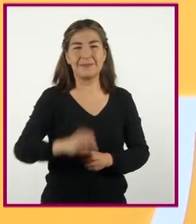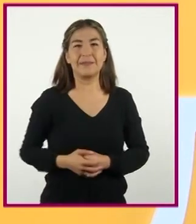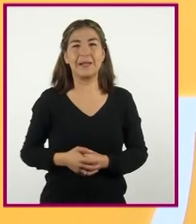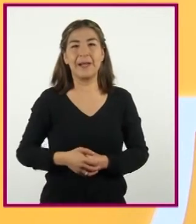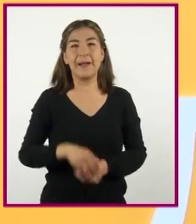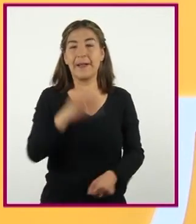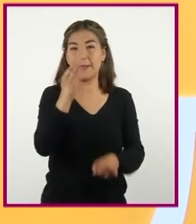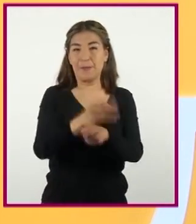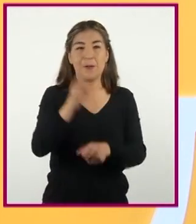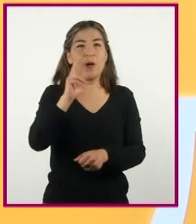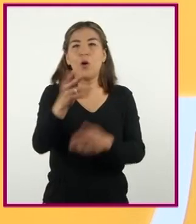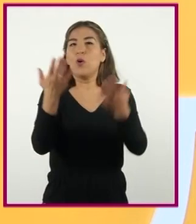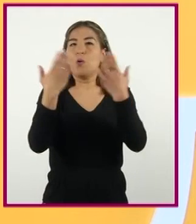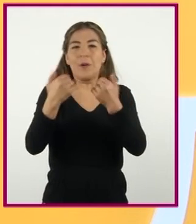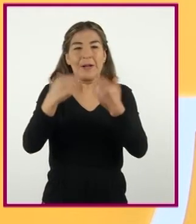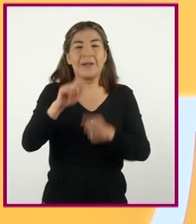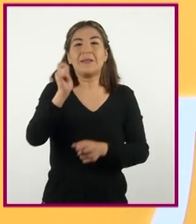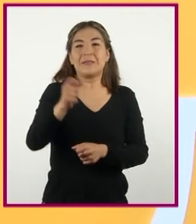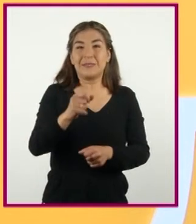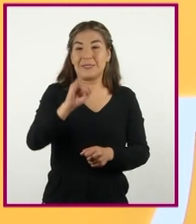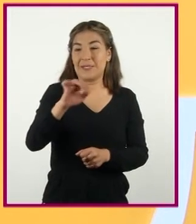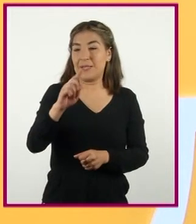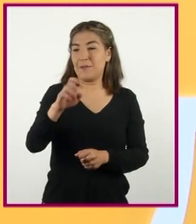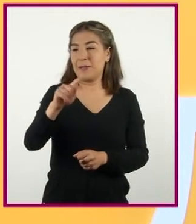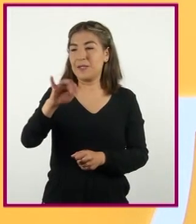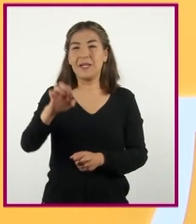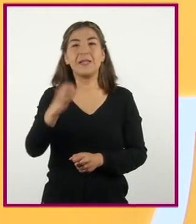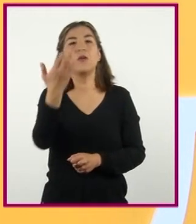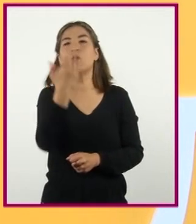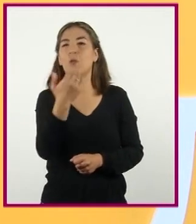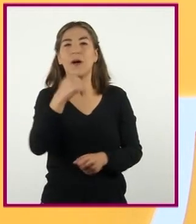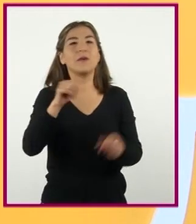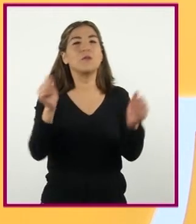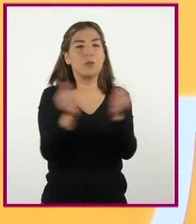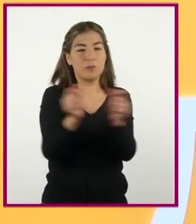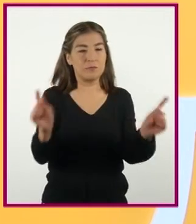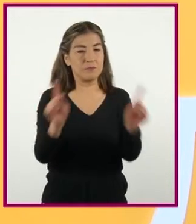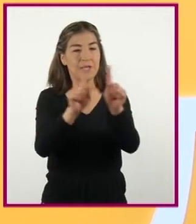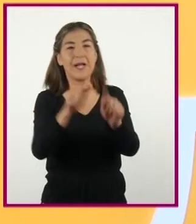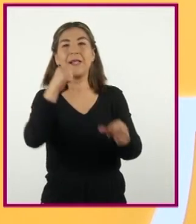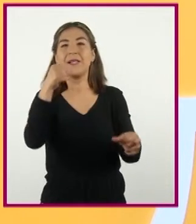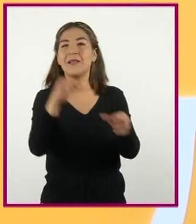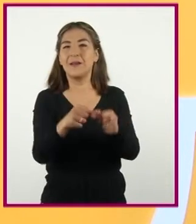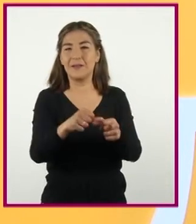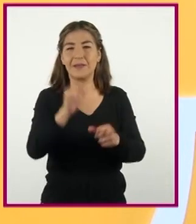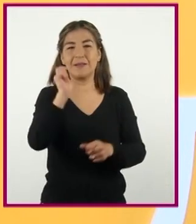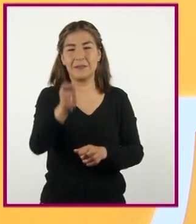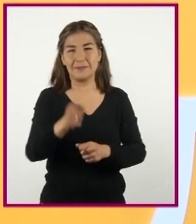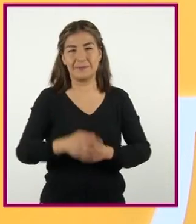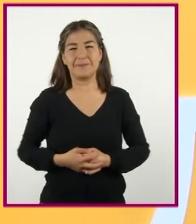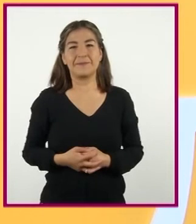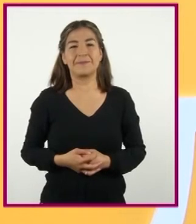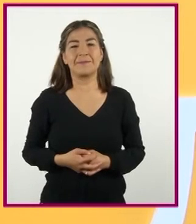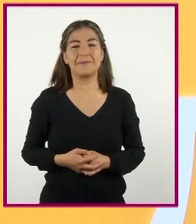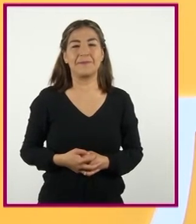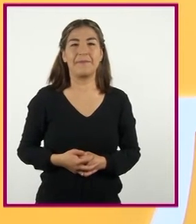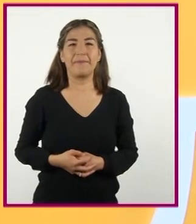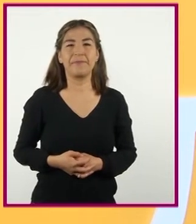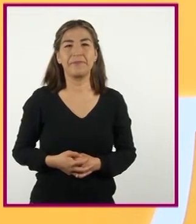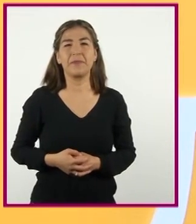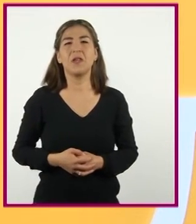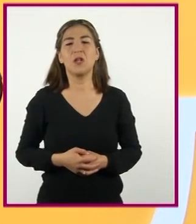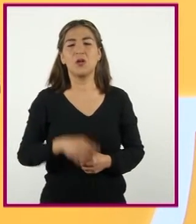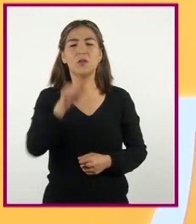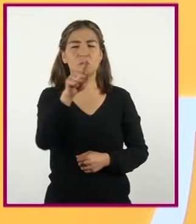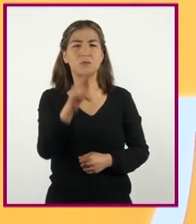lo mencionas, los términos independientes son aquellos que no están acompañados de una variable o literal. ¿Qué te